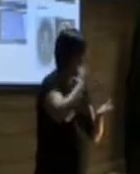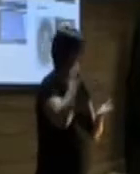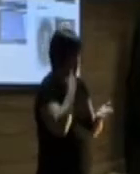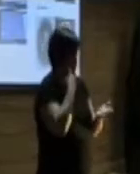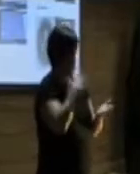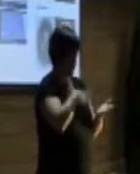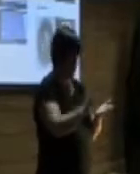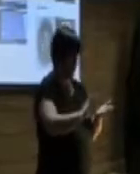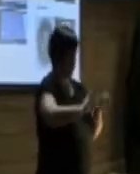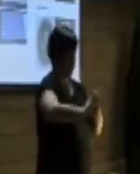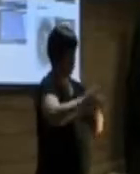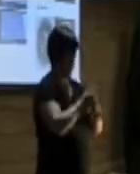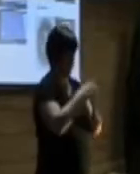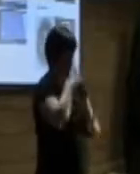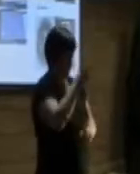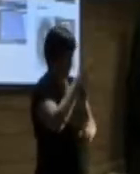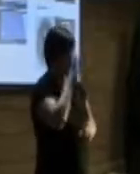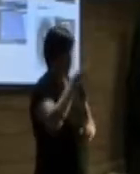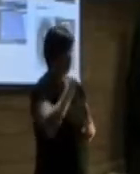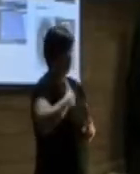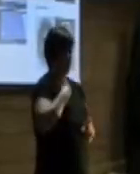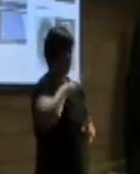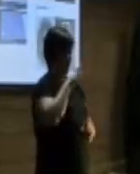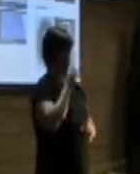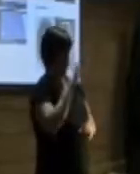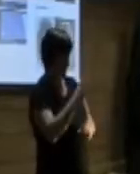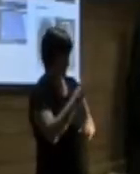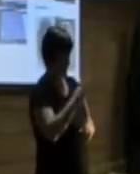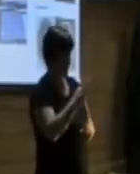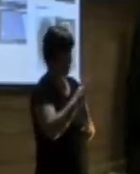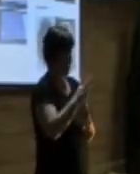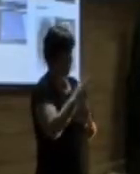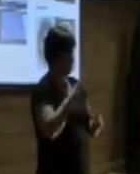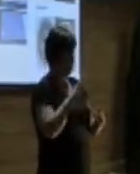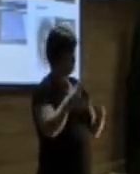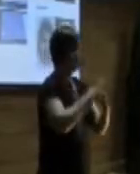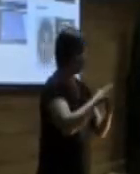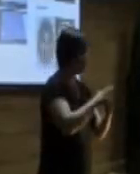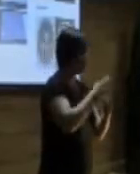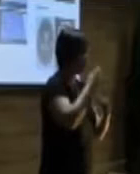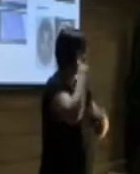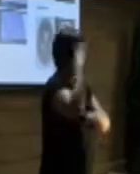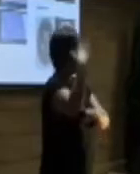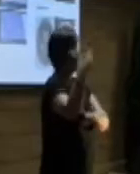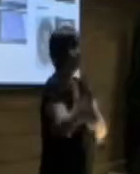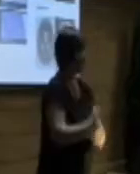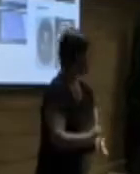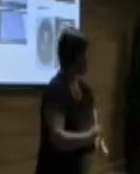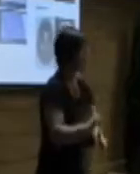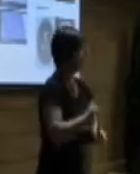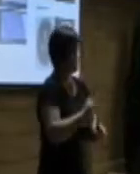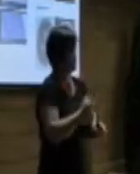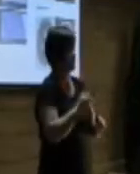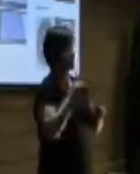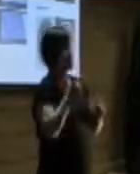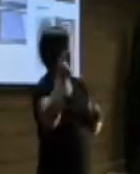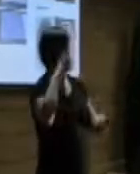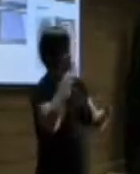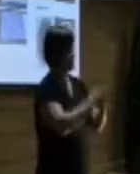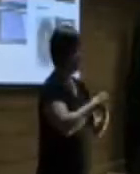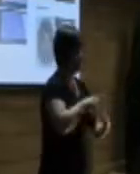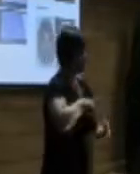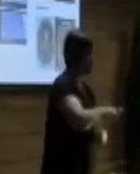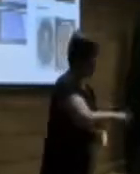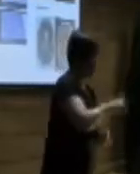PET de metabolismo, el PET de glucosa, no se utiliza en neurología, se utiliza en oncología. En España se utiliza nada